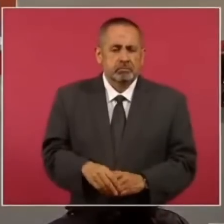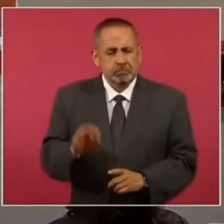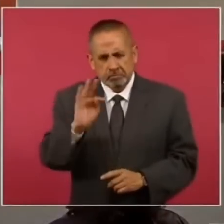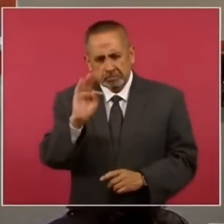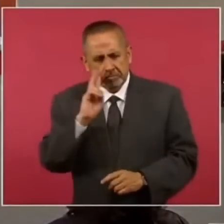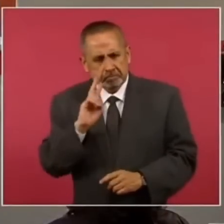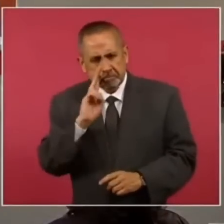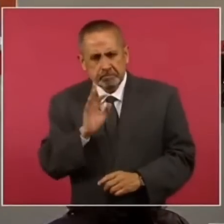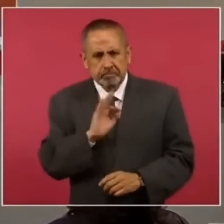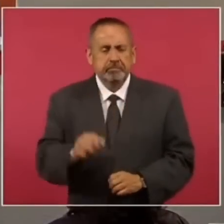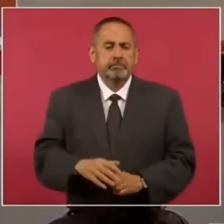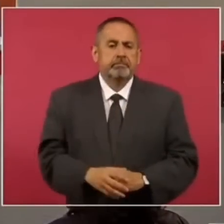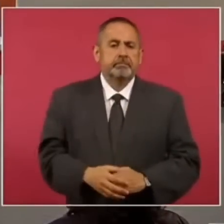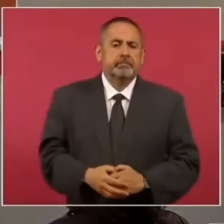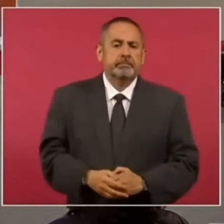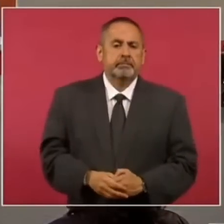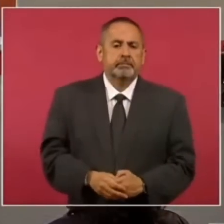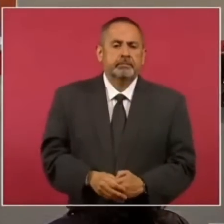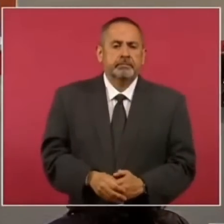probable.